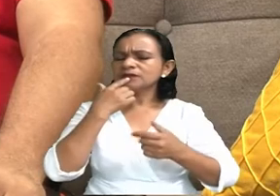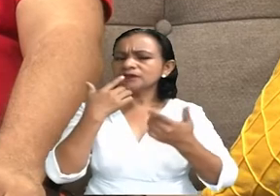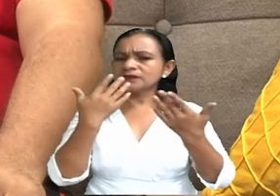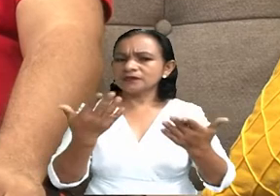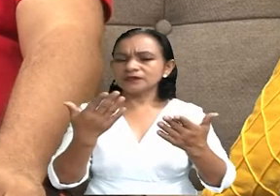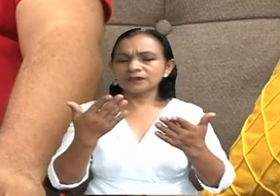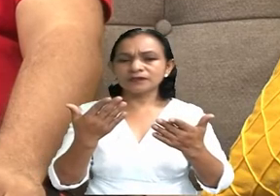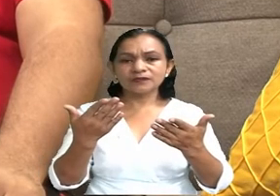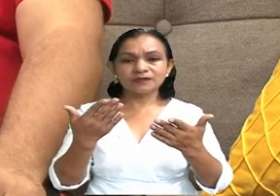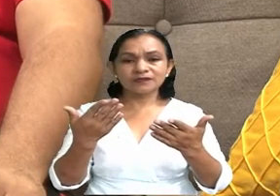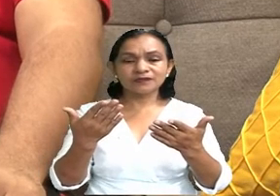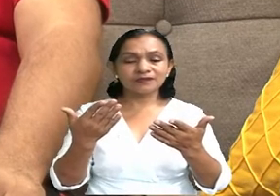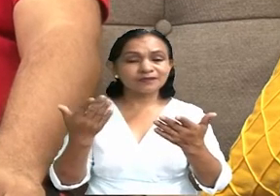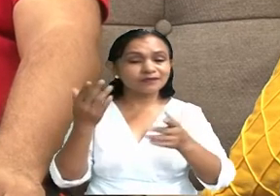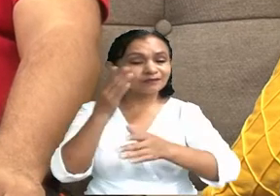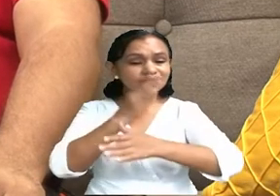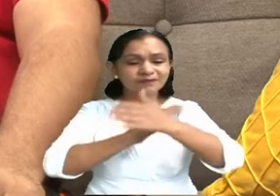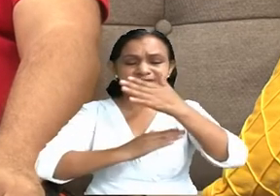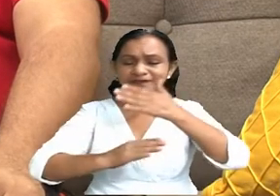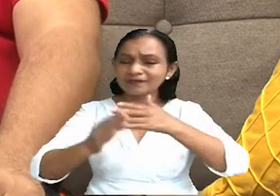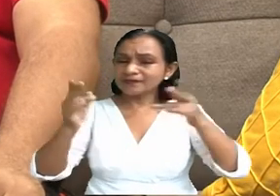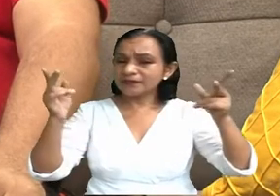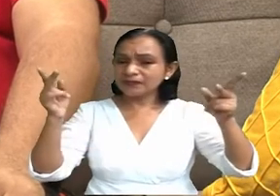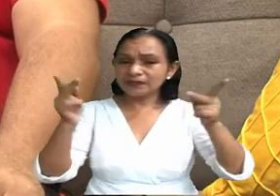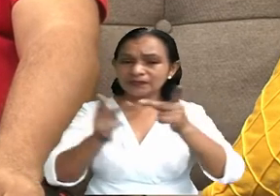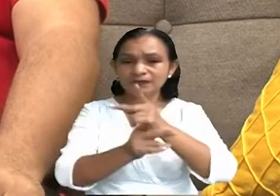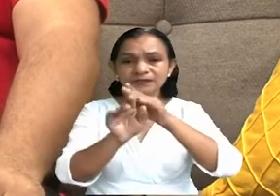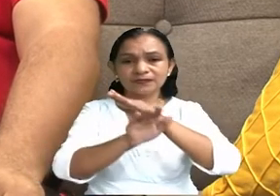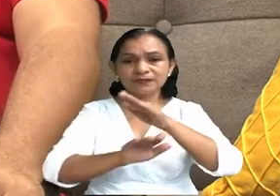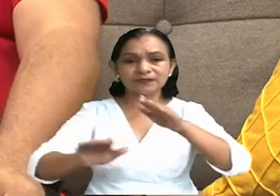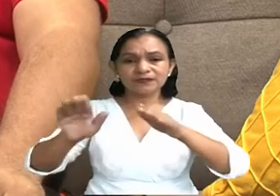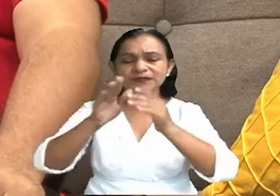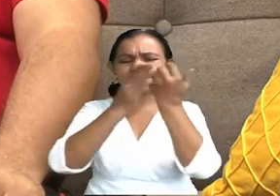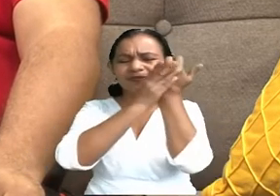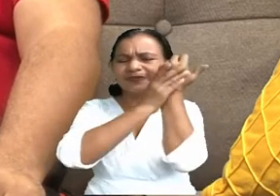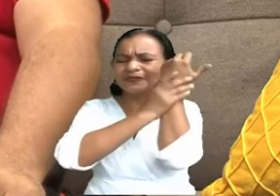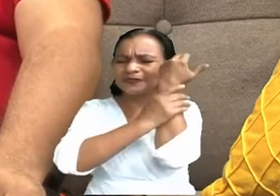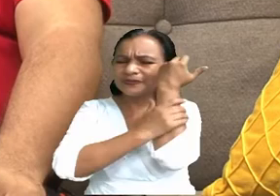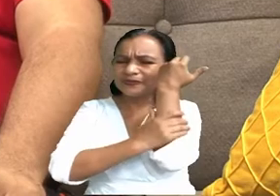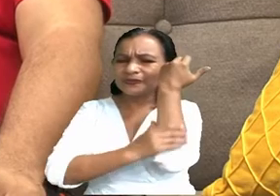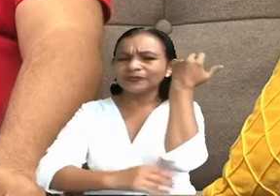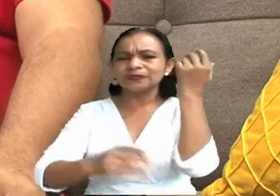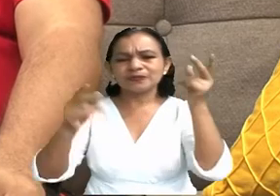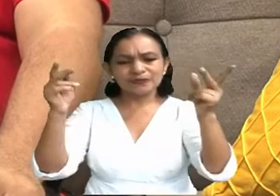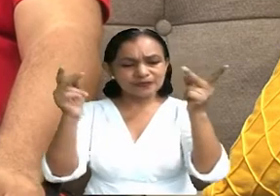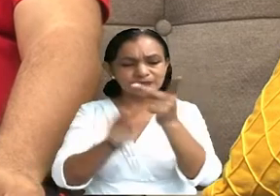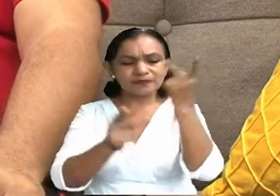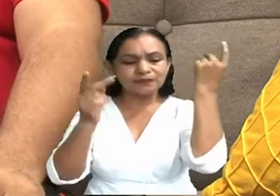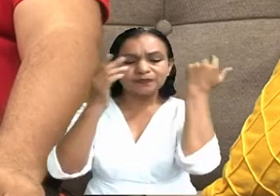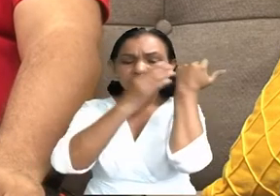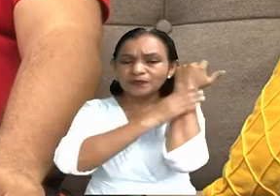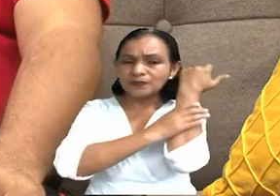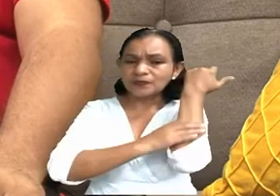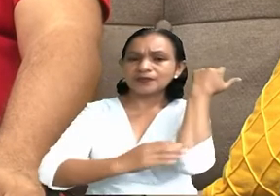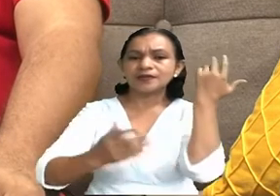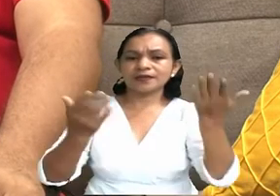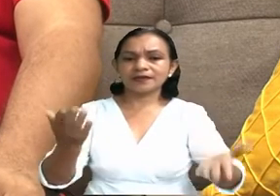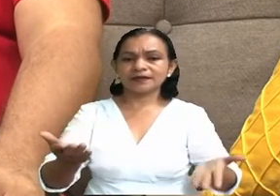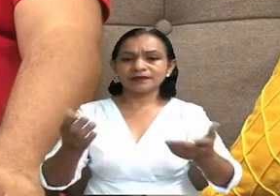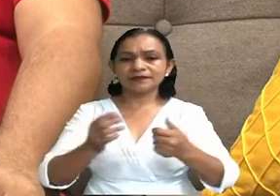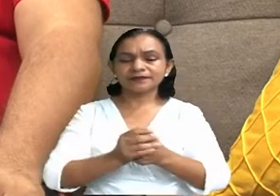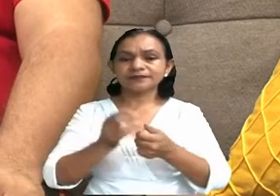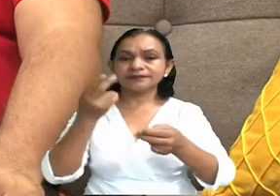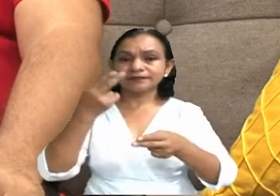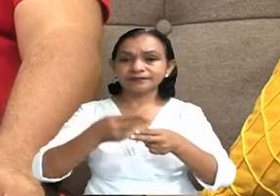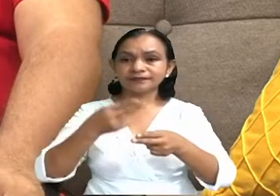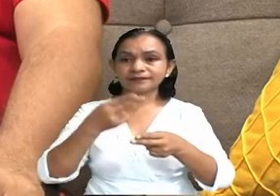unas limitaciones muy severas y en condiciones de extrema pobreza. Okay. Estas dos circunstancias se les